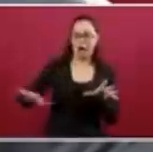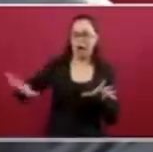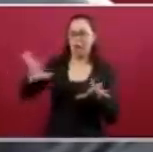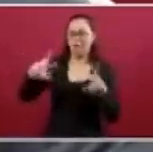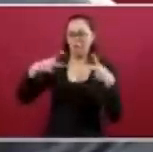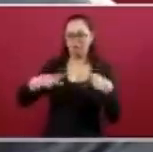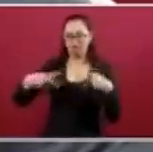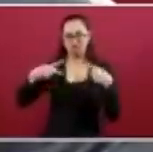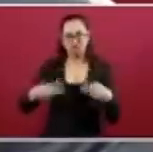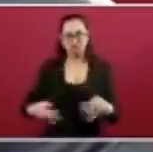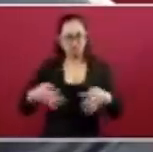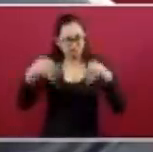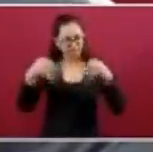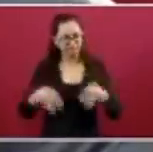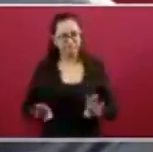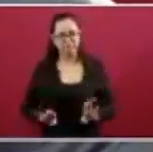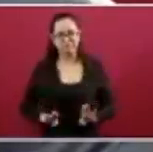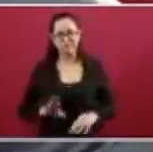cívica,